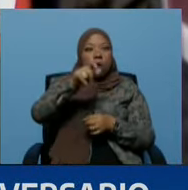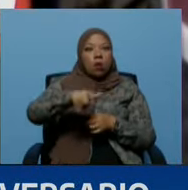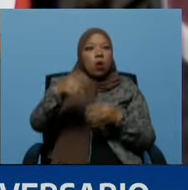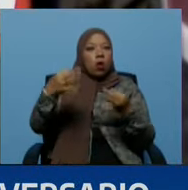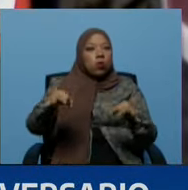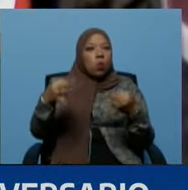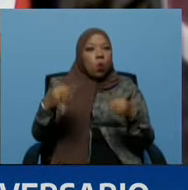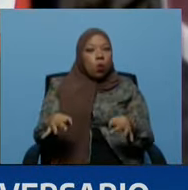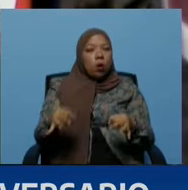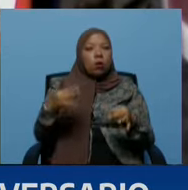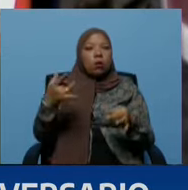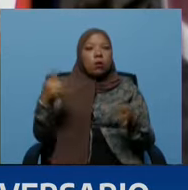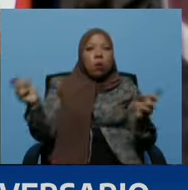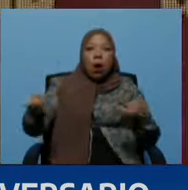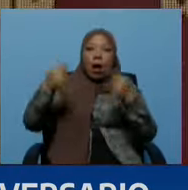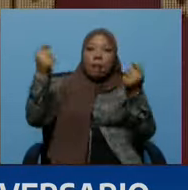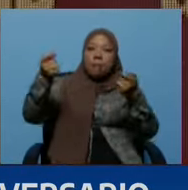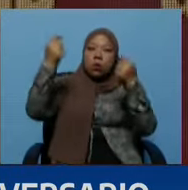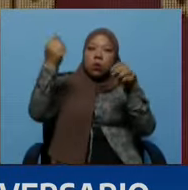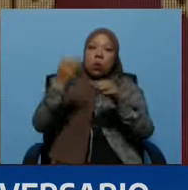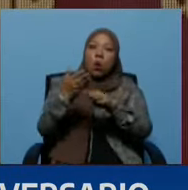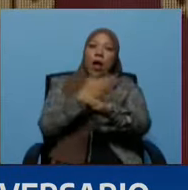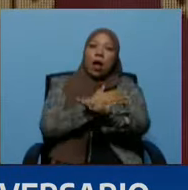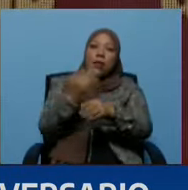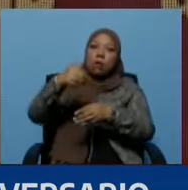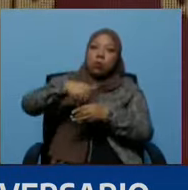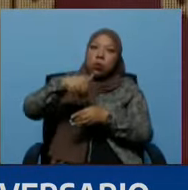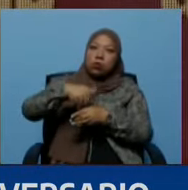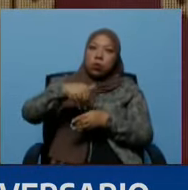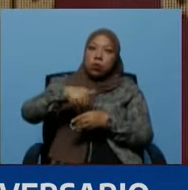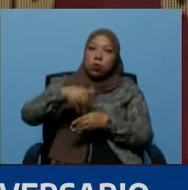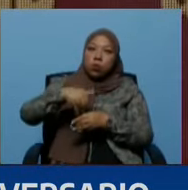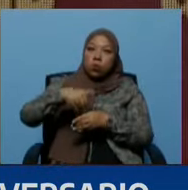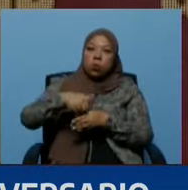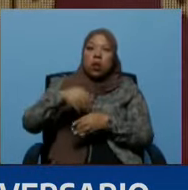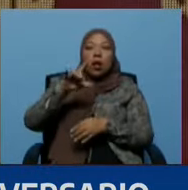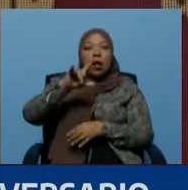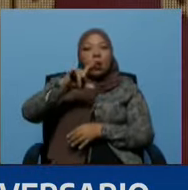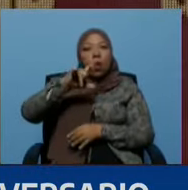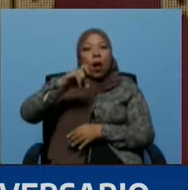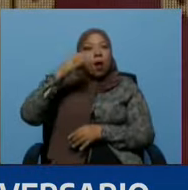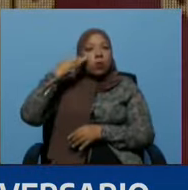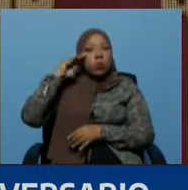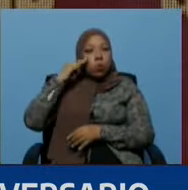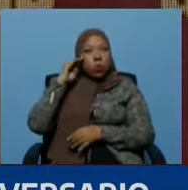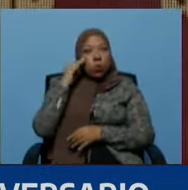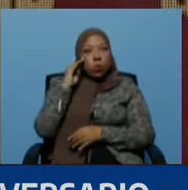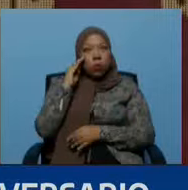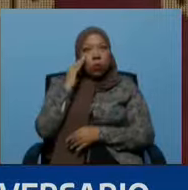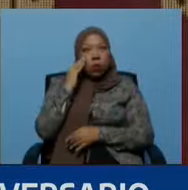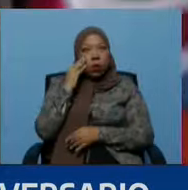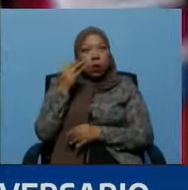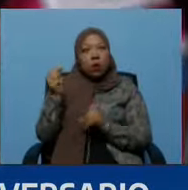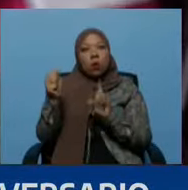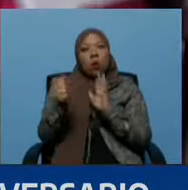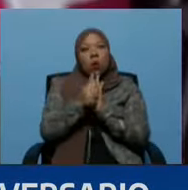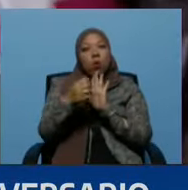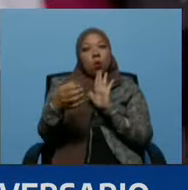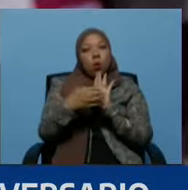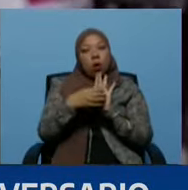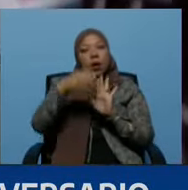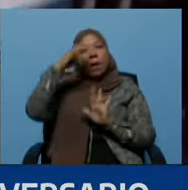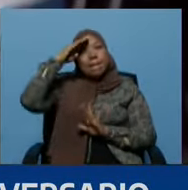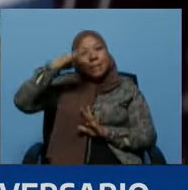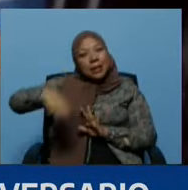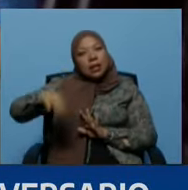¿Ah? Ellos hicieron una campaña antes de las elecciones en las redes sociales para tratar de golpear al mando